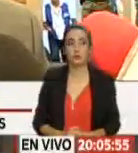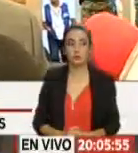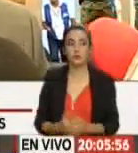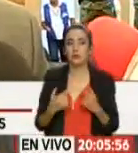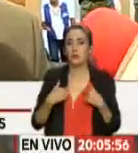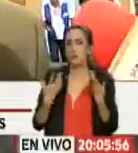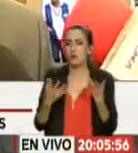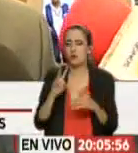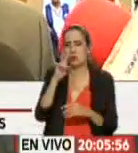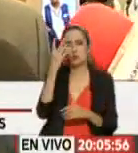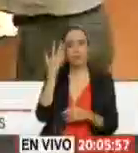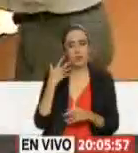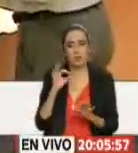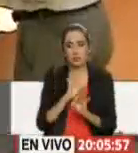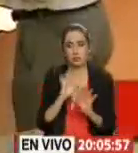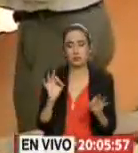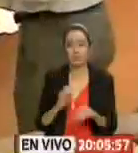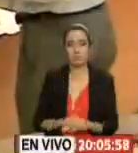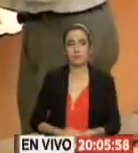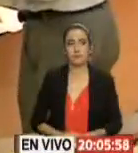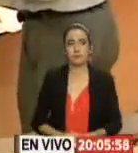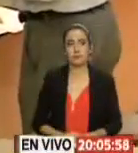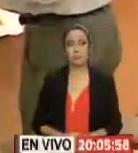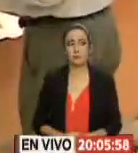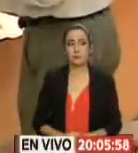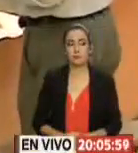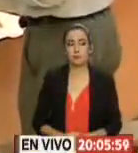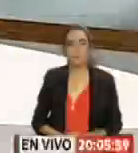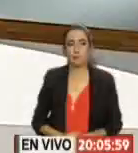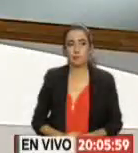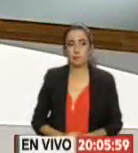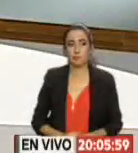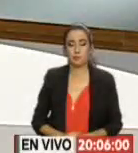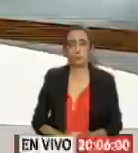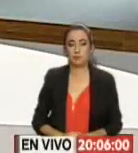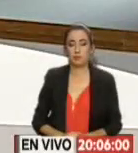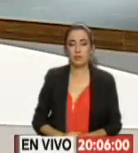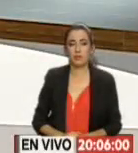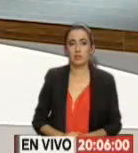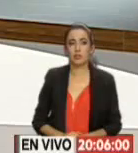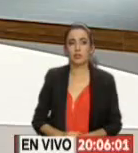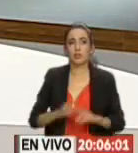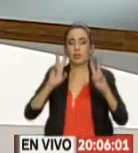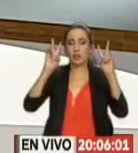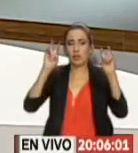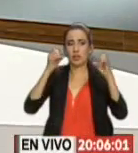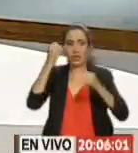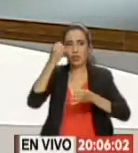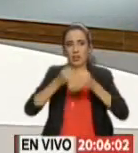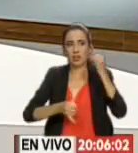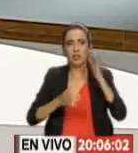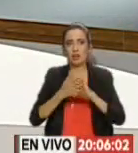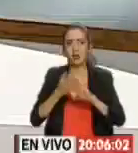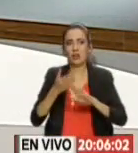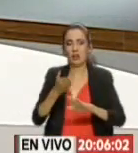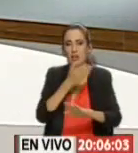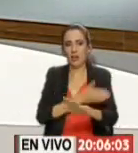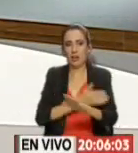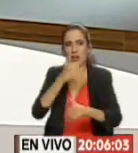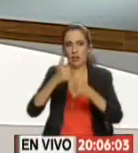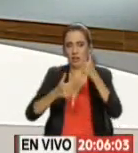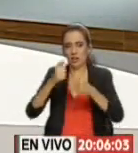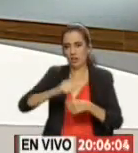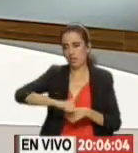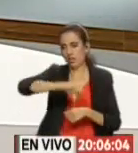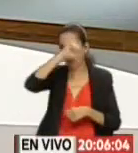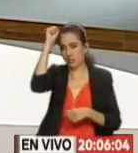pasará de unas 48 horas. Luis Alfredo Zúñiga, Telediario. Y sobre este último tema, el candidato que obtuvo el mayor número de